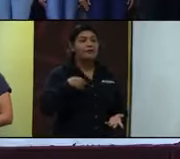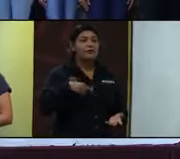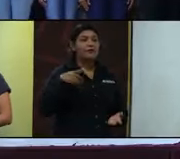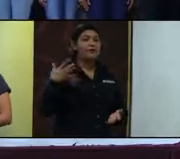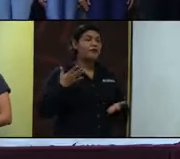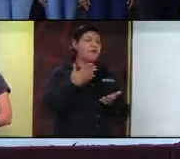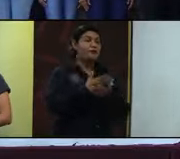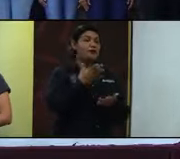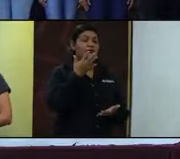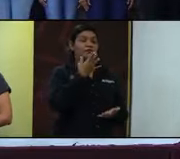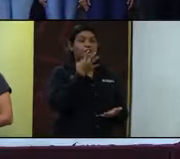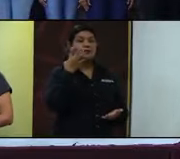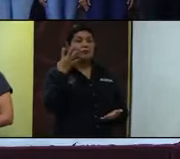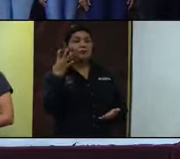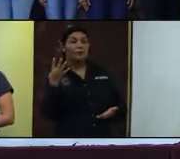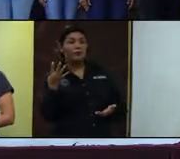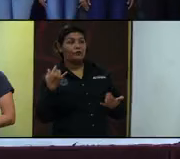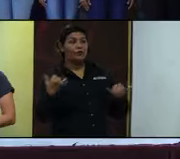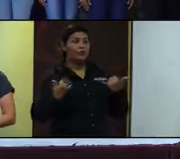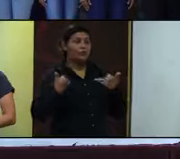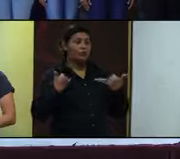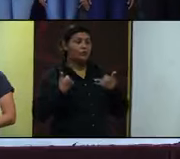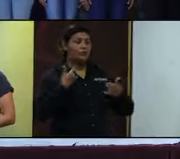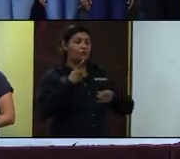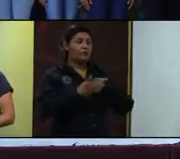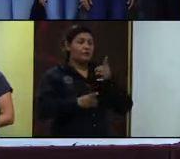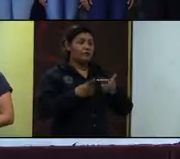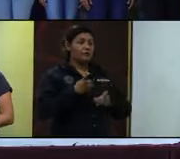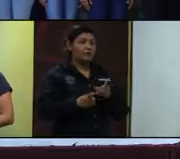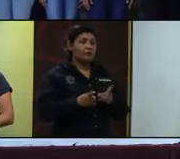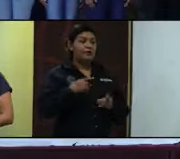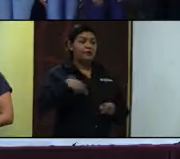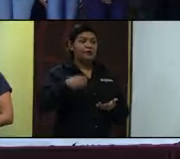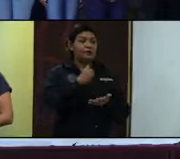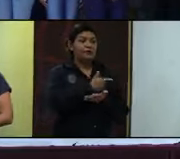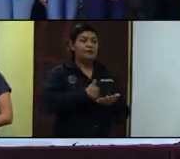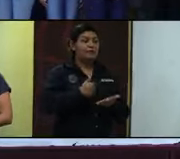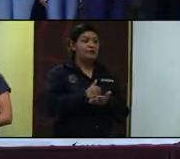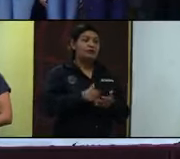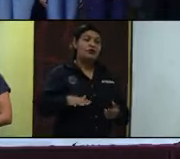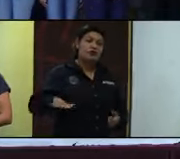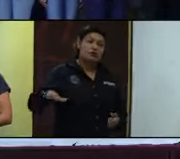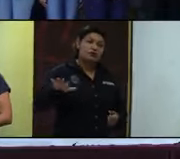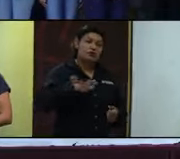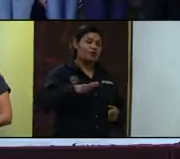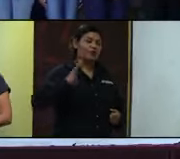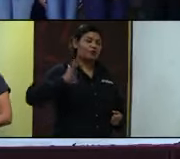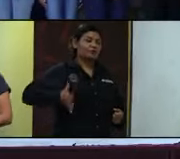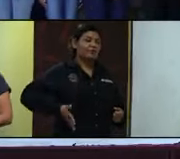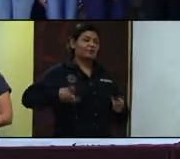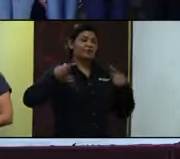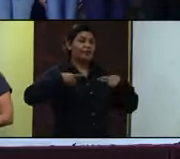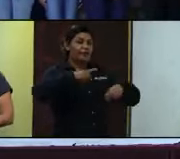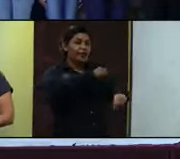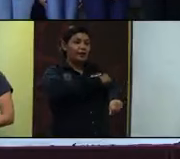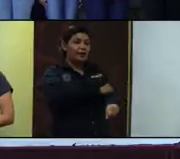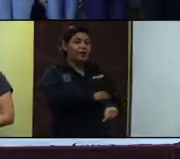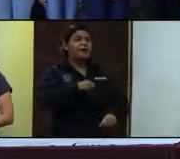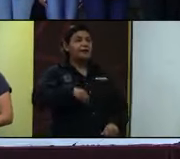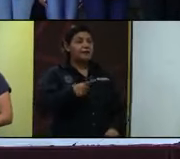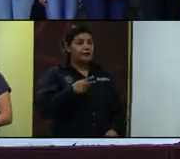54 atletas, elementos de esta ciudad, todos orgullosamente altamirenses. Y